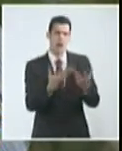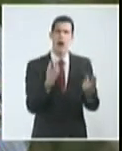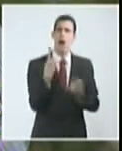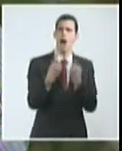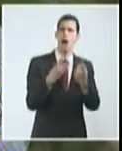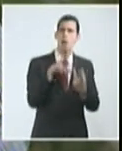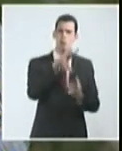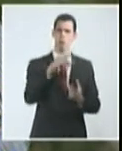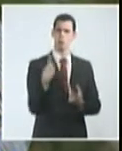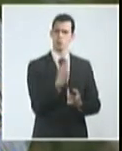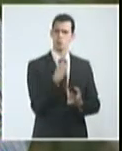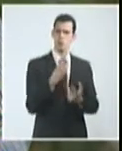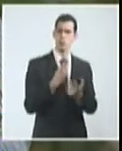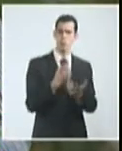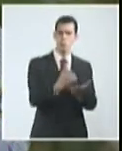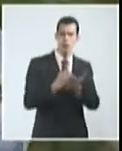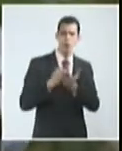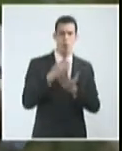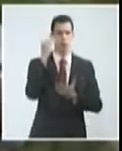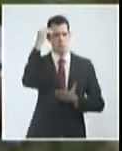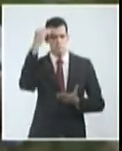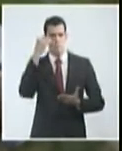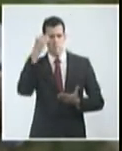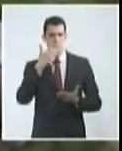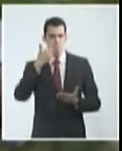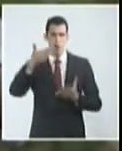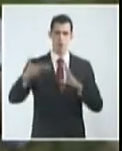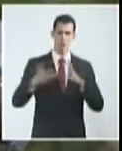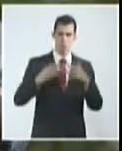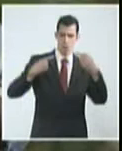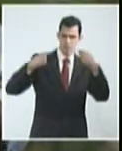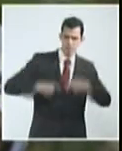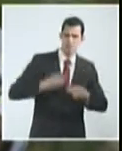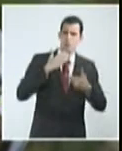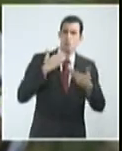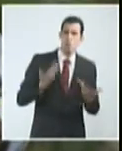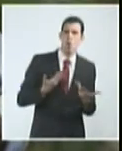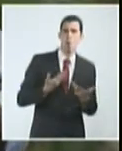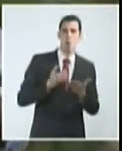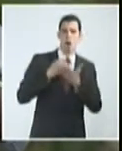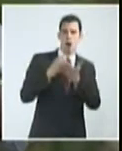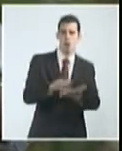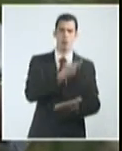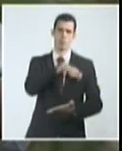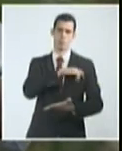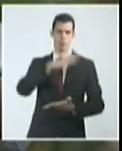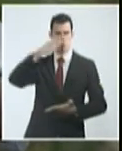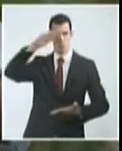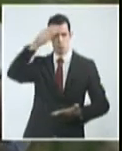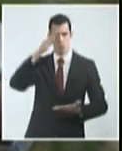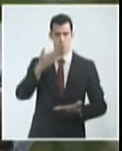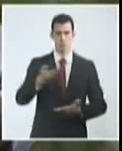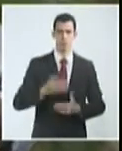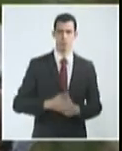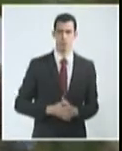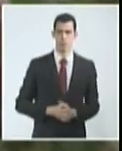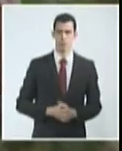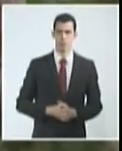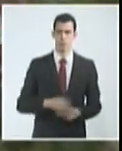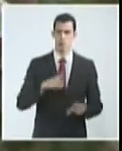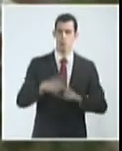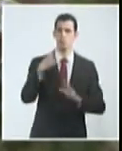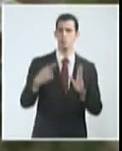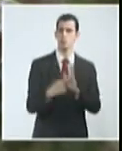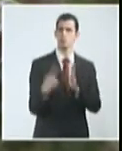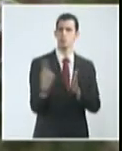un grupo de programas y procesos. La manera en que hemos hecho la planeación estratégica del desarrollo económico y social del país,